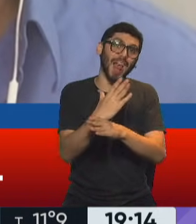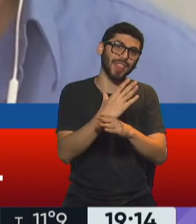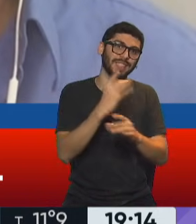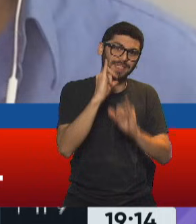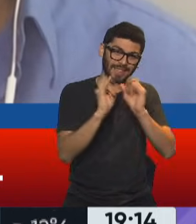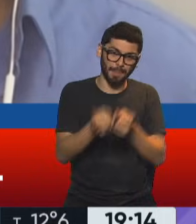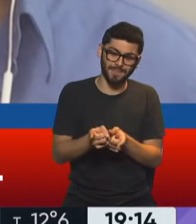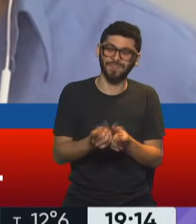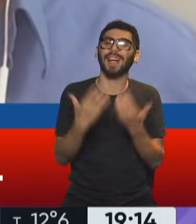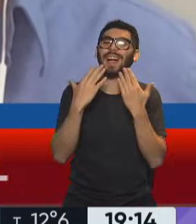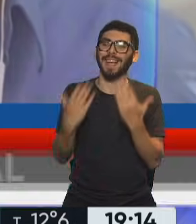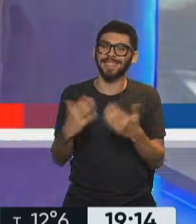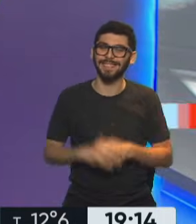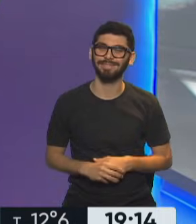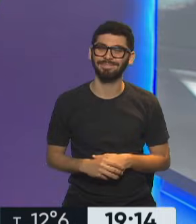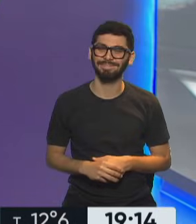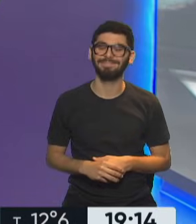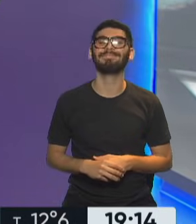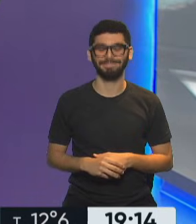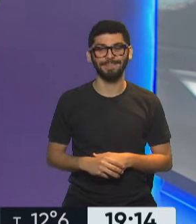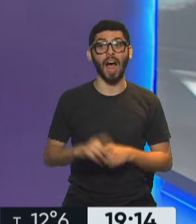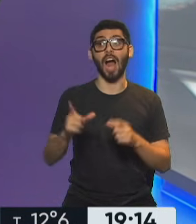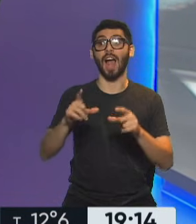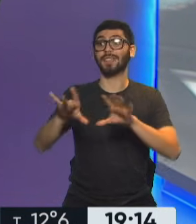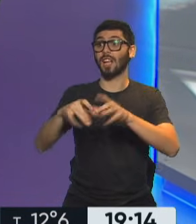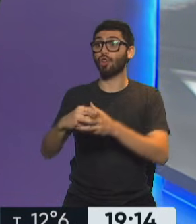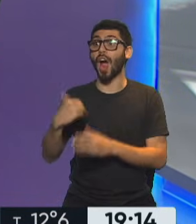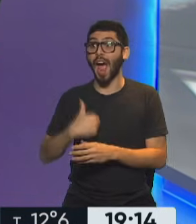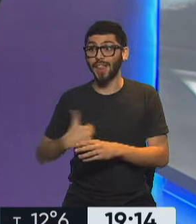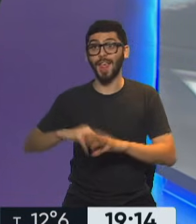Gracias, Pablo. Hasta luego. Y nosotros de la información de la selección